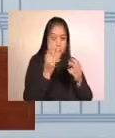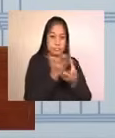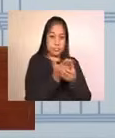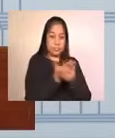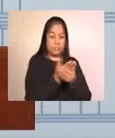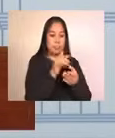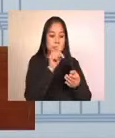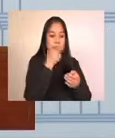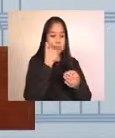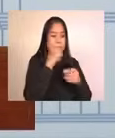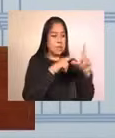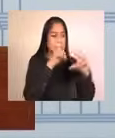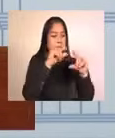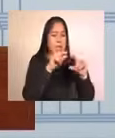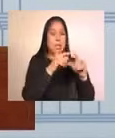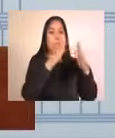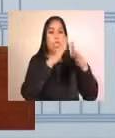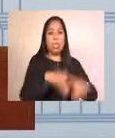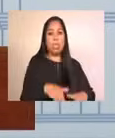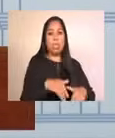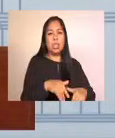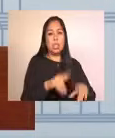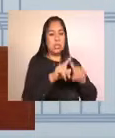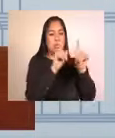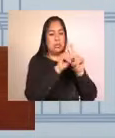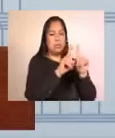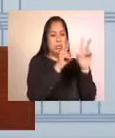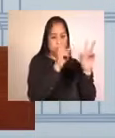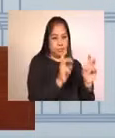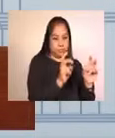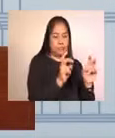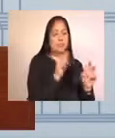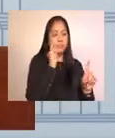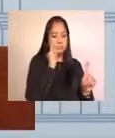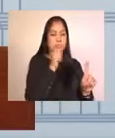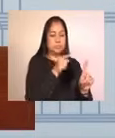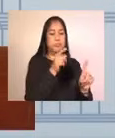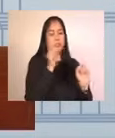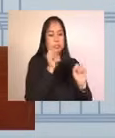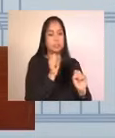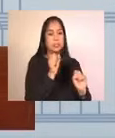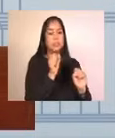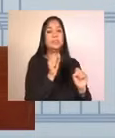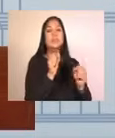estas ofertas se cayeron por distintas razones, podemos especificarlo.